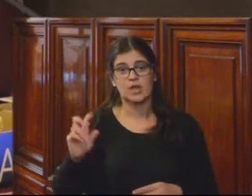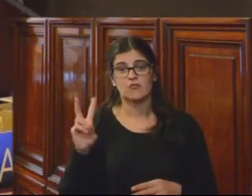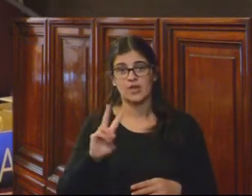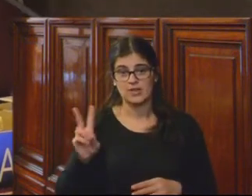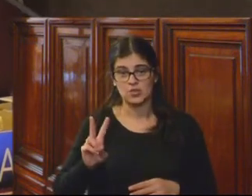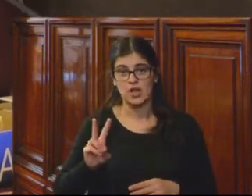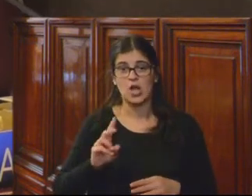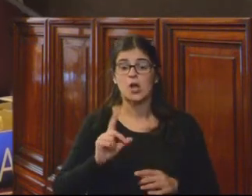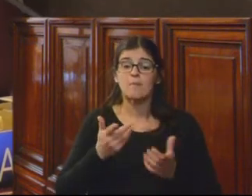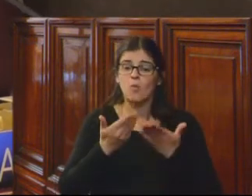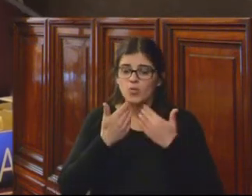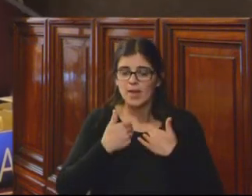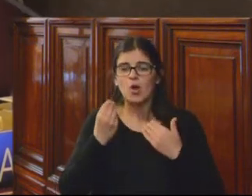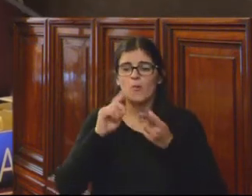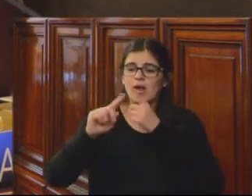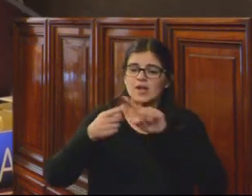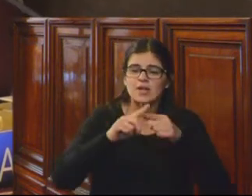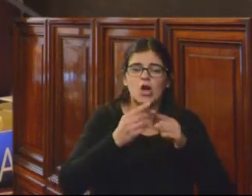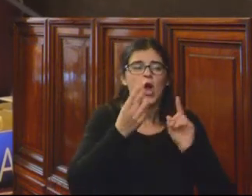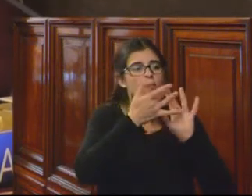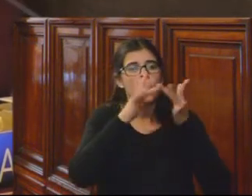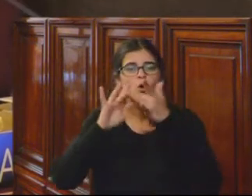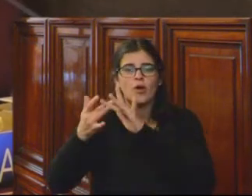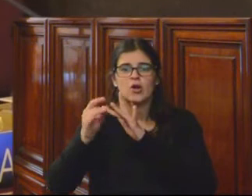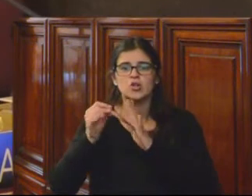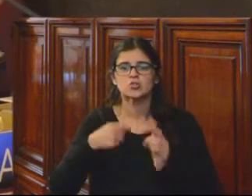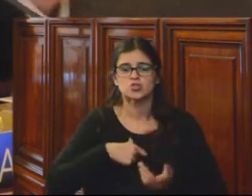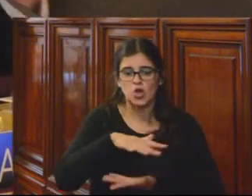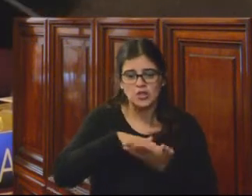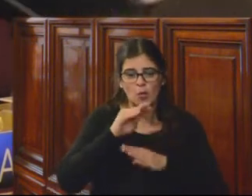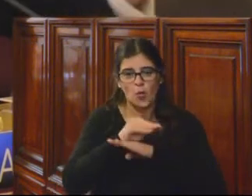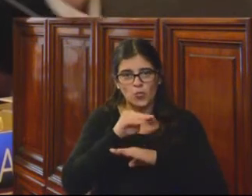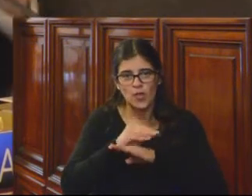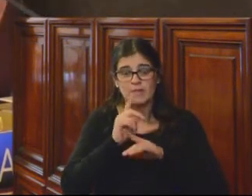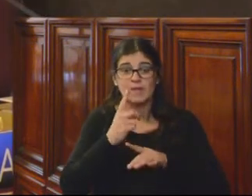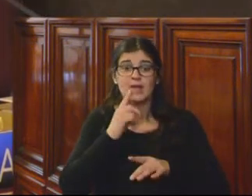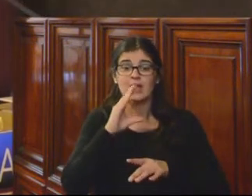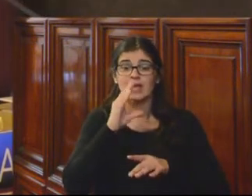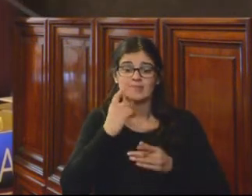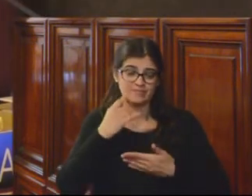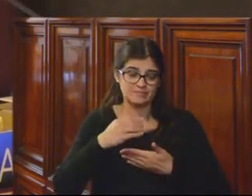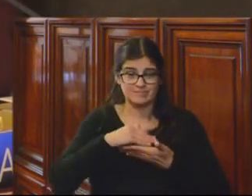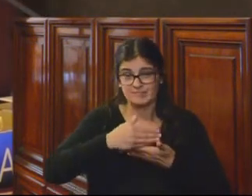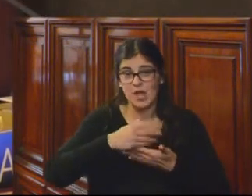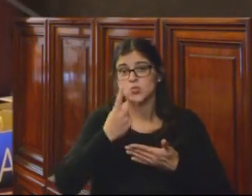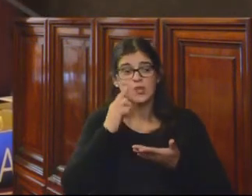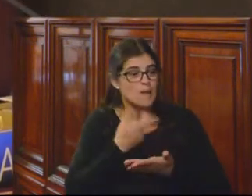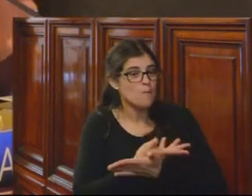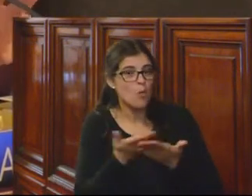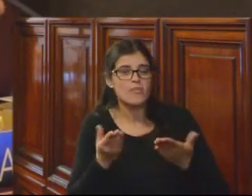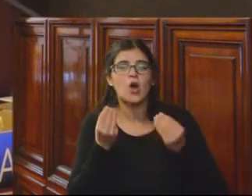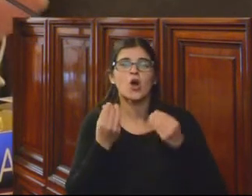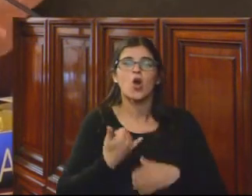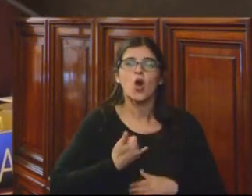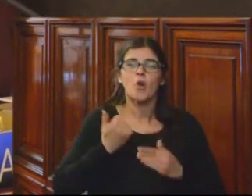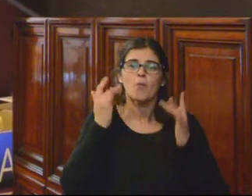venezolano. Nos preguntaban por el vínculo de educación con otros derechos económicos, sociales y culturales. Bueno, la Canaima es una muestra de eso, ¿no? Cómo la educación,